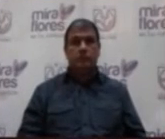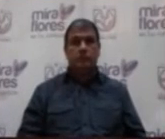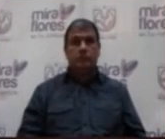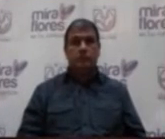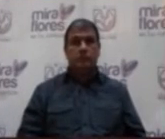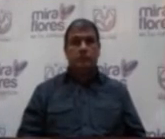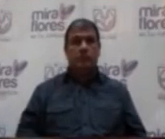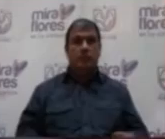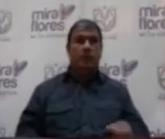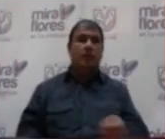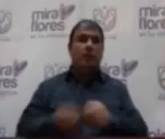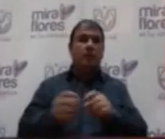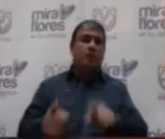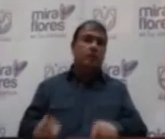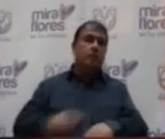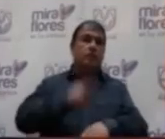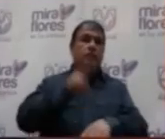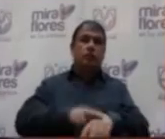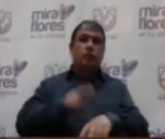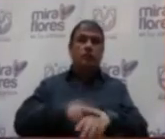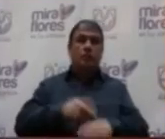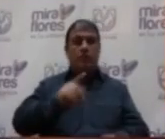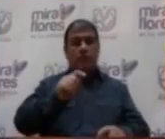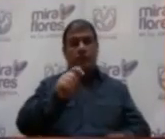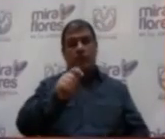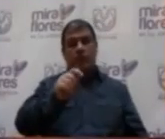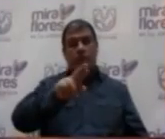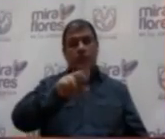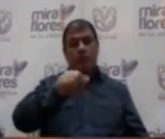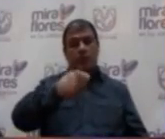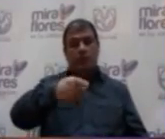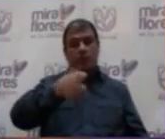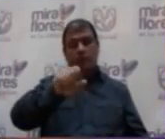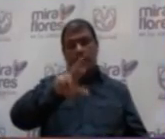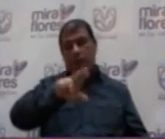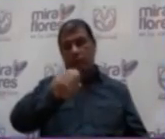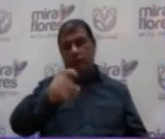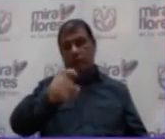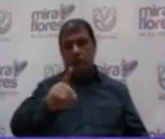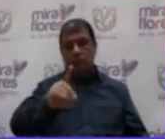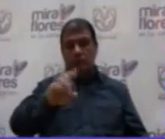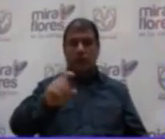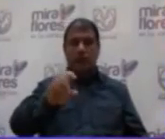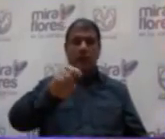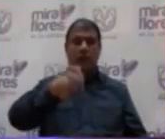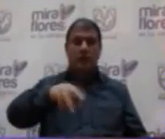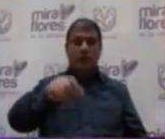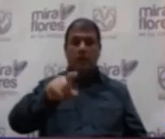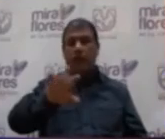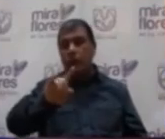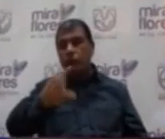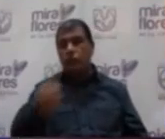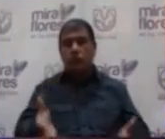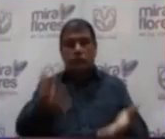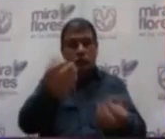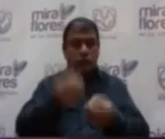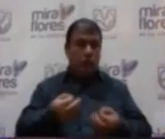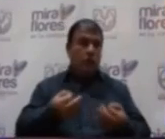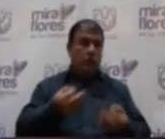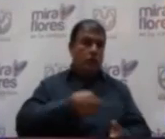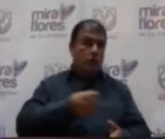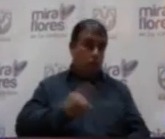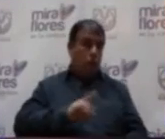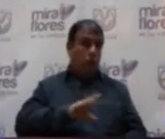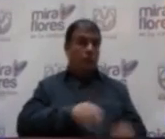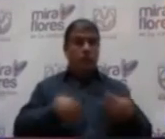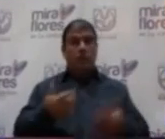Además, es usual que Traperos de Maús tome este tipo de bienes que para ellos tienen una utilidad y que